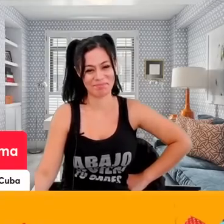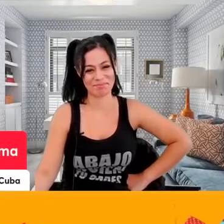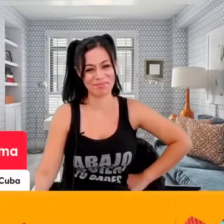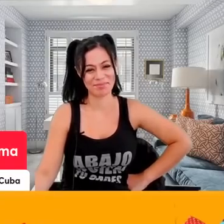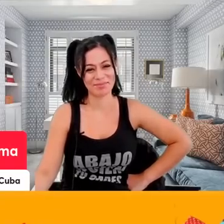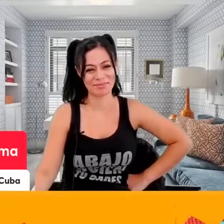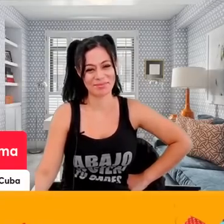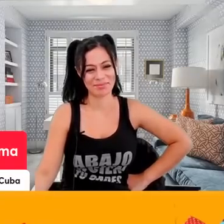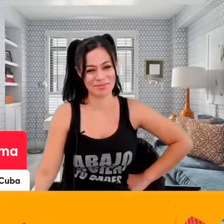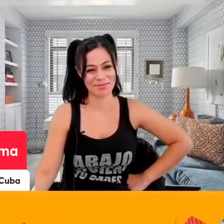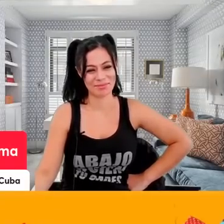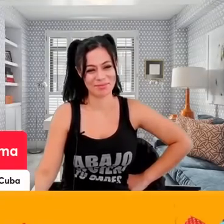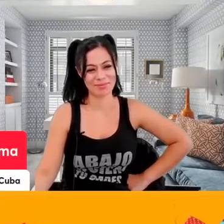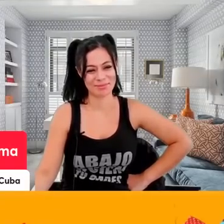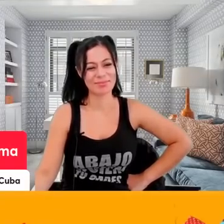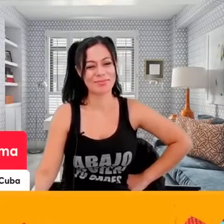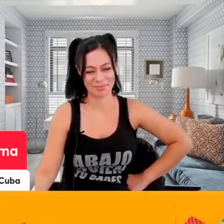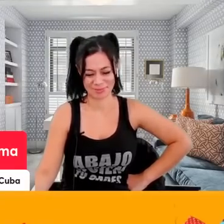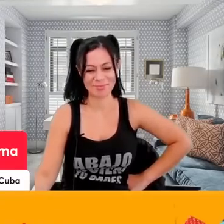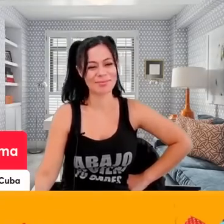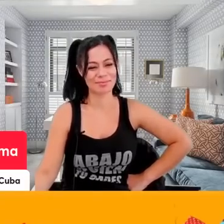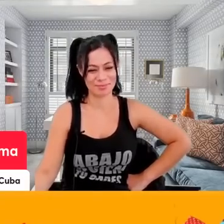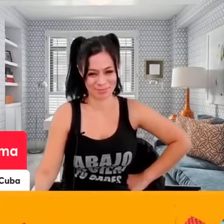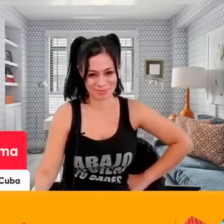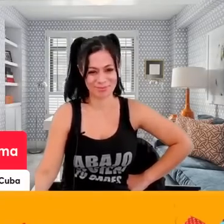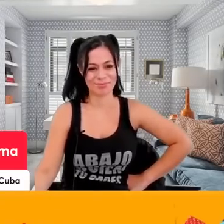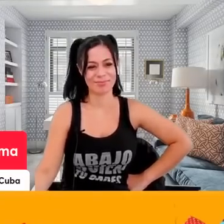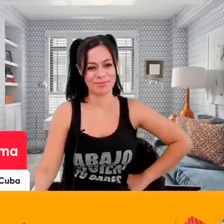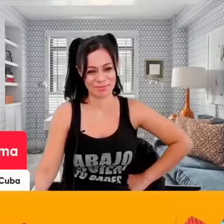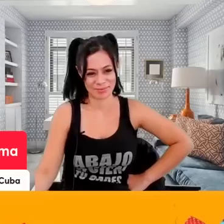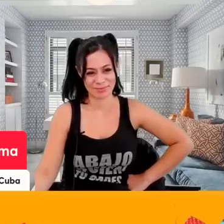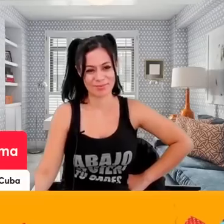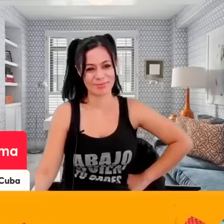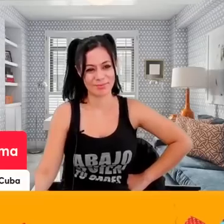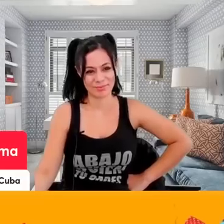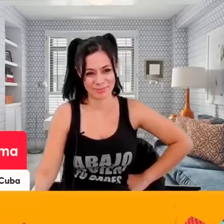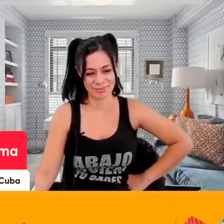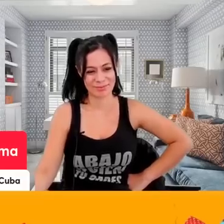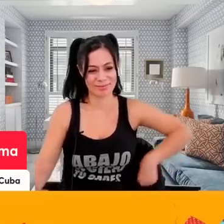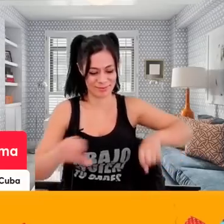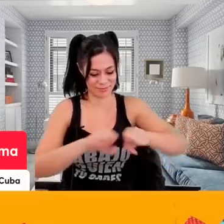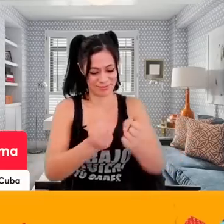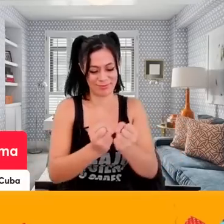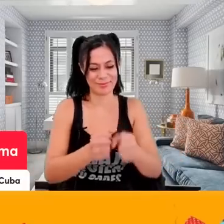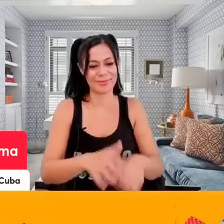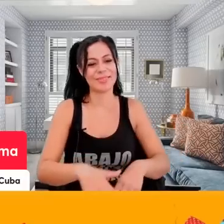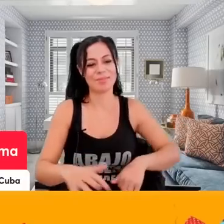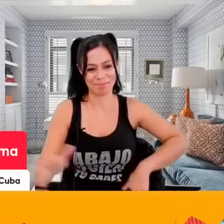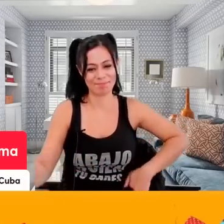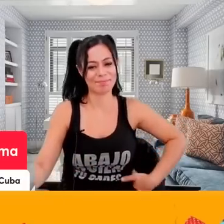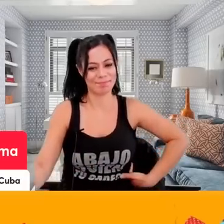se parte, no es una estructura flexible que tú dices, ha sido tan cerrada que cuando la abres se